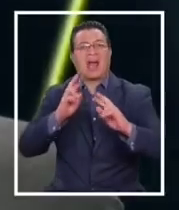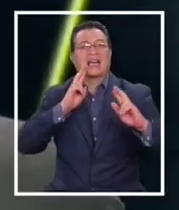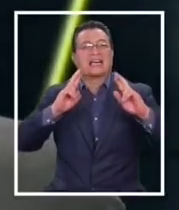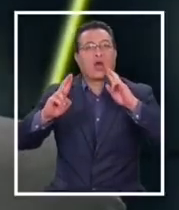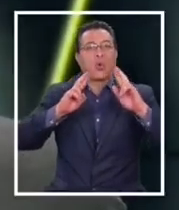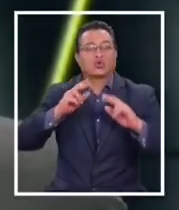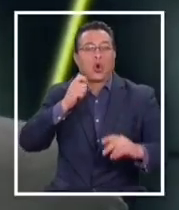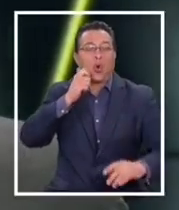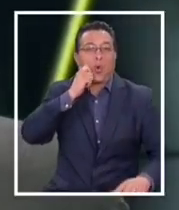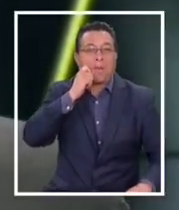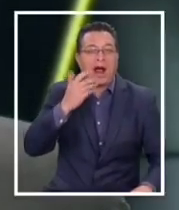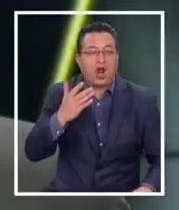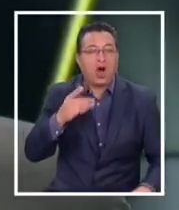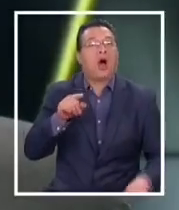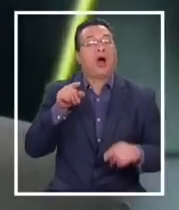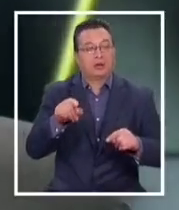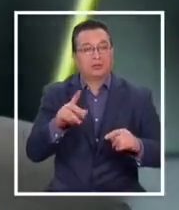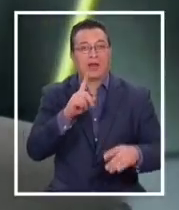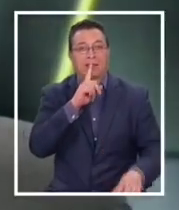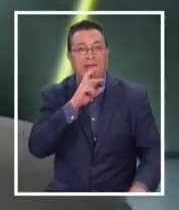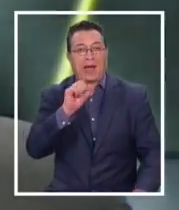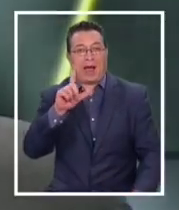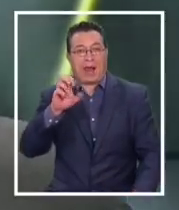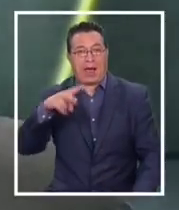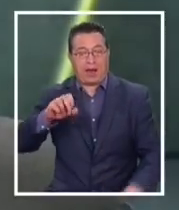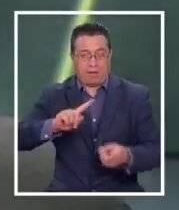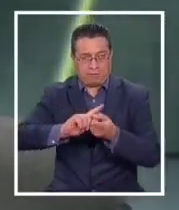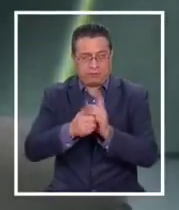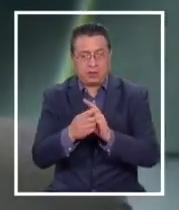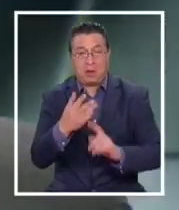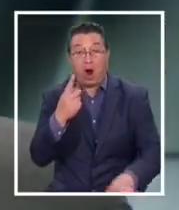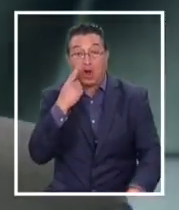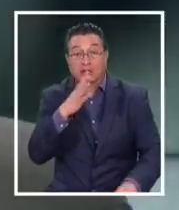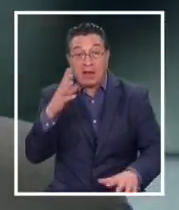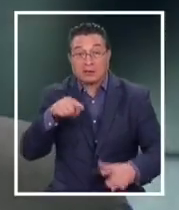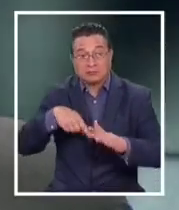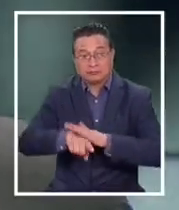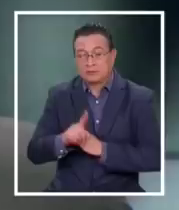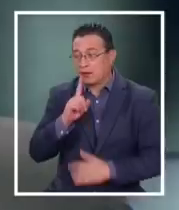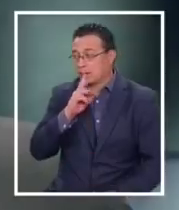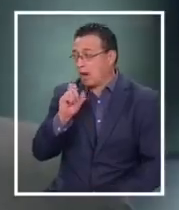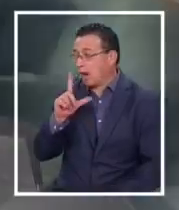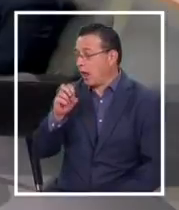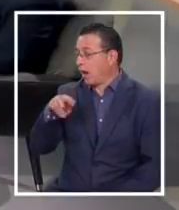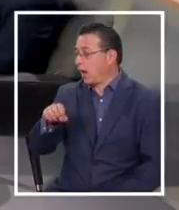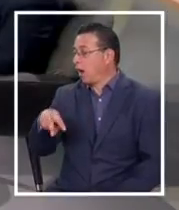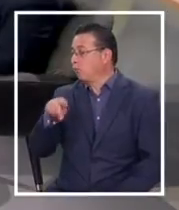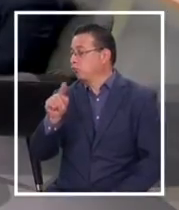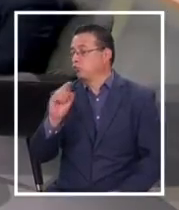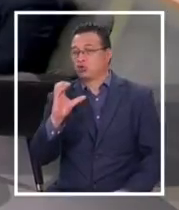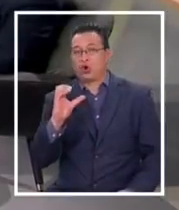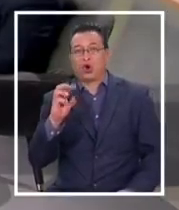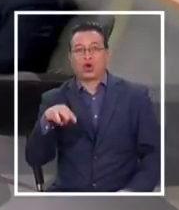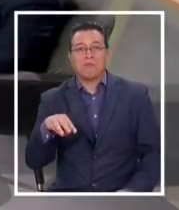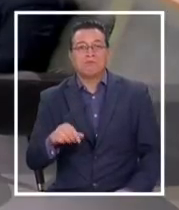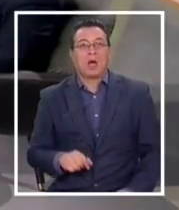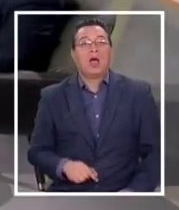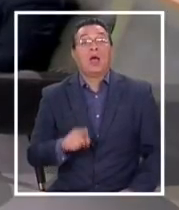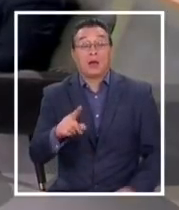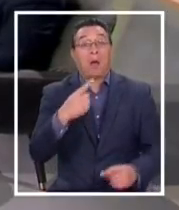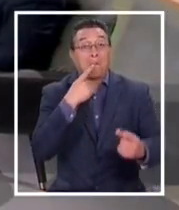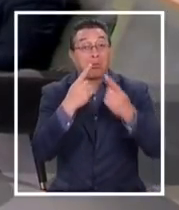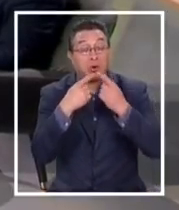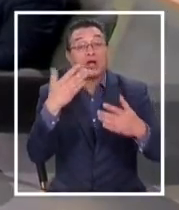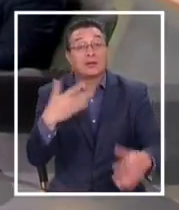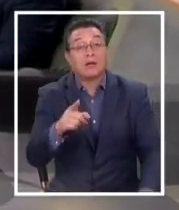humanos. Con Talana rediseña la forma de trabajar. Conoce más en talana.com. Está planteada la pregunta. Partamos